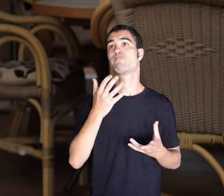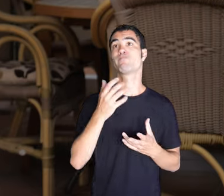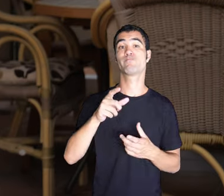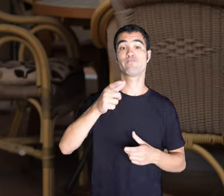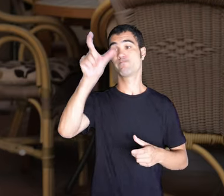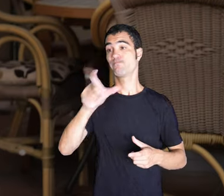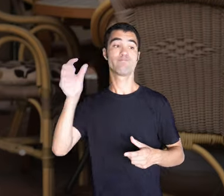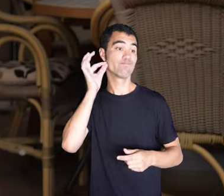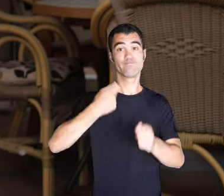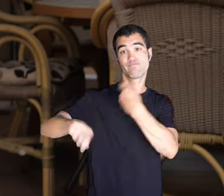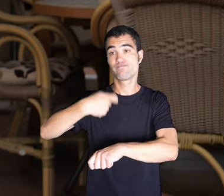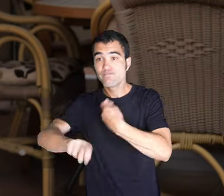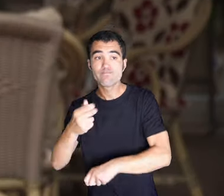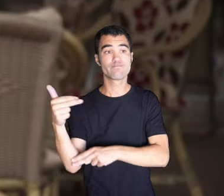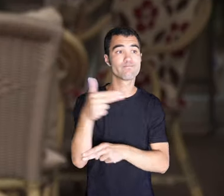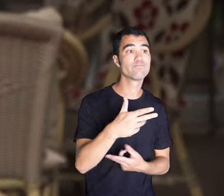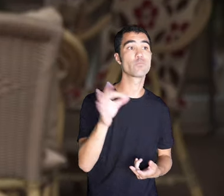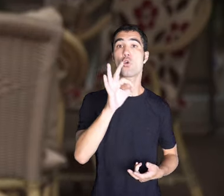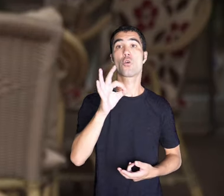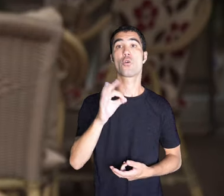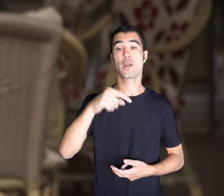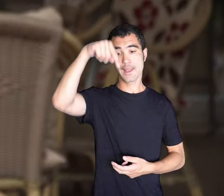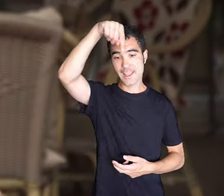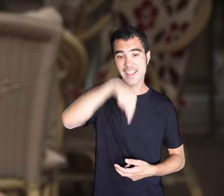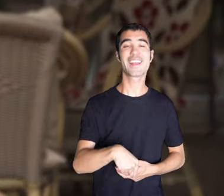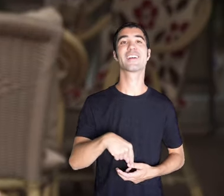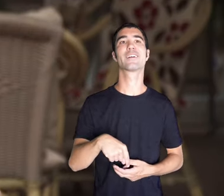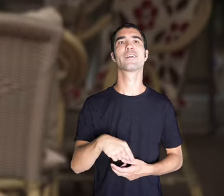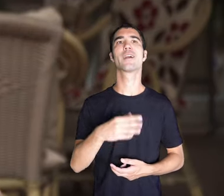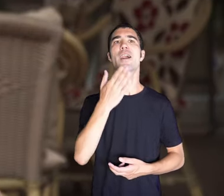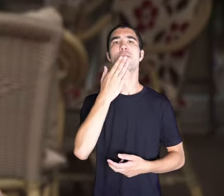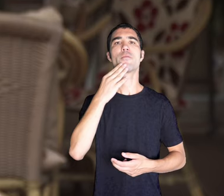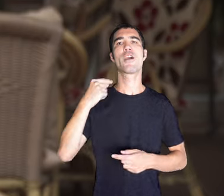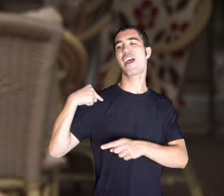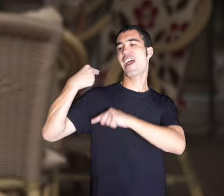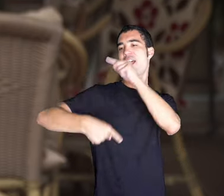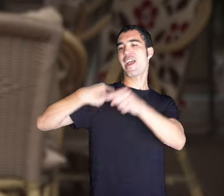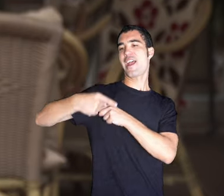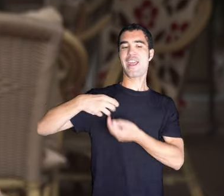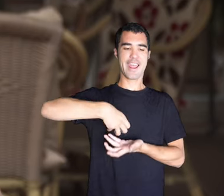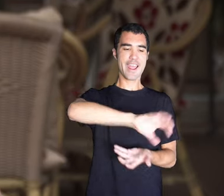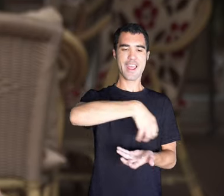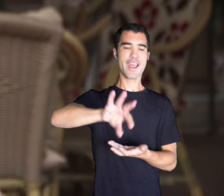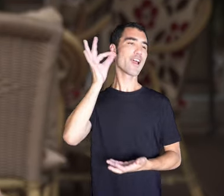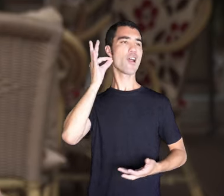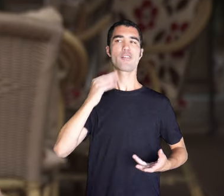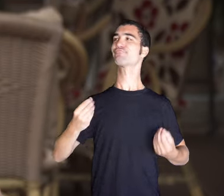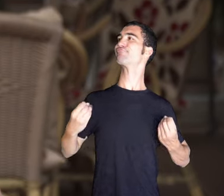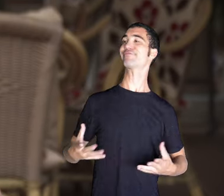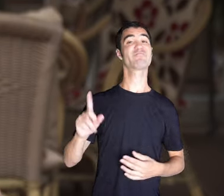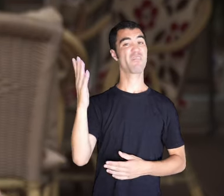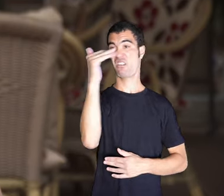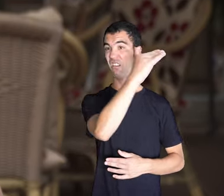Unas vendían, unas... Aquí no había de rederas a este momento. Yo no he